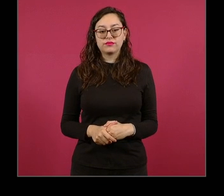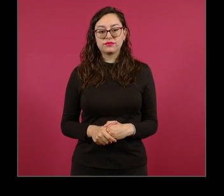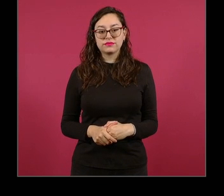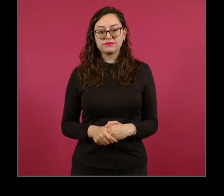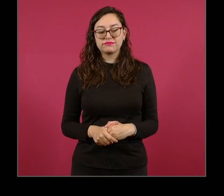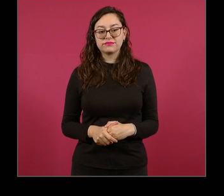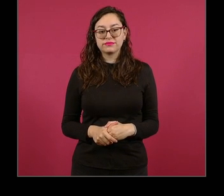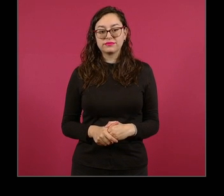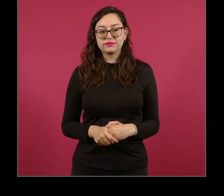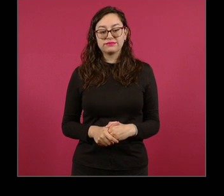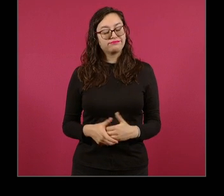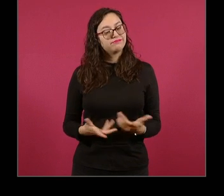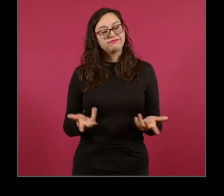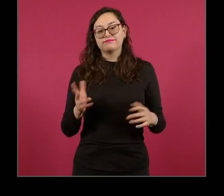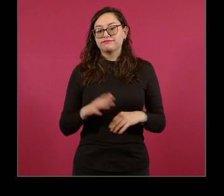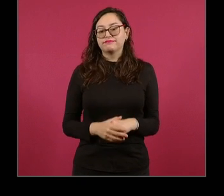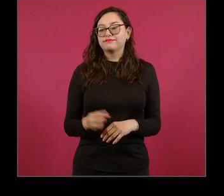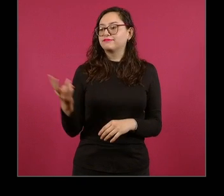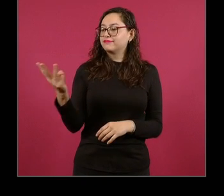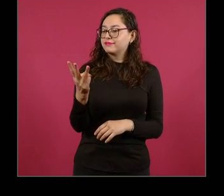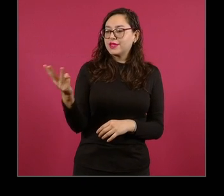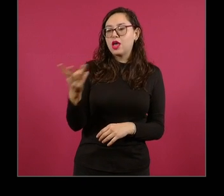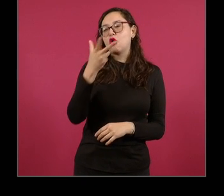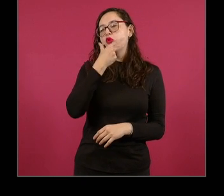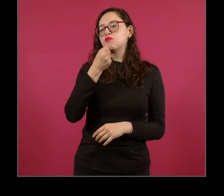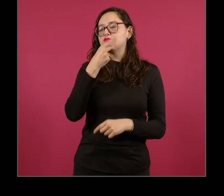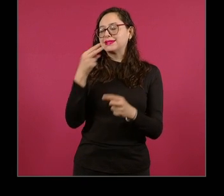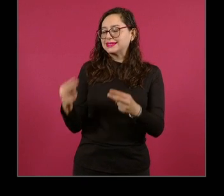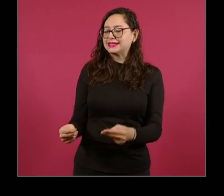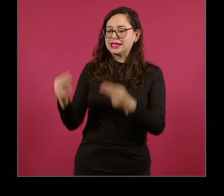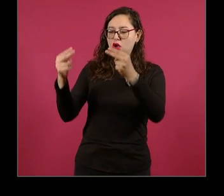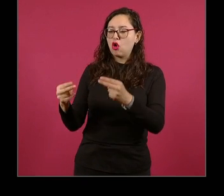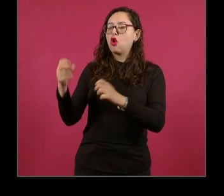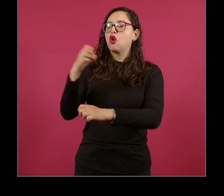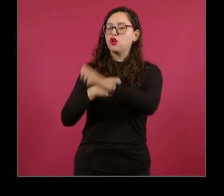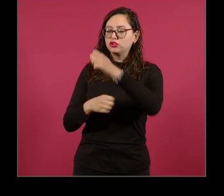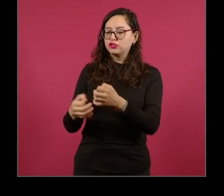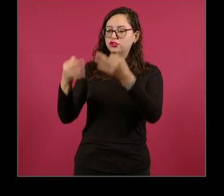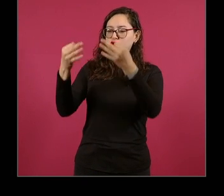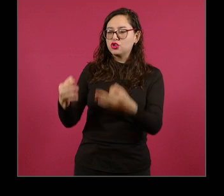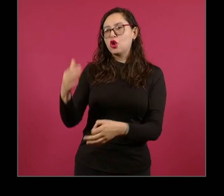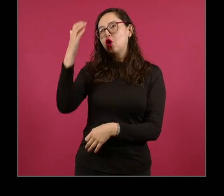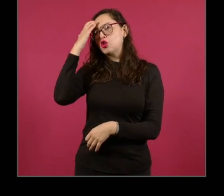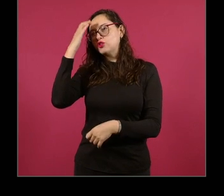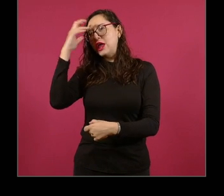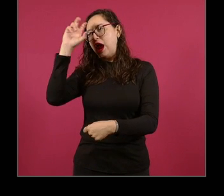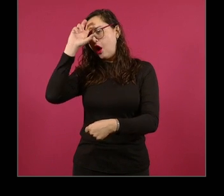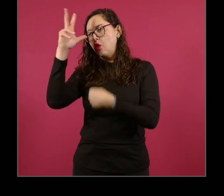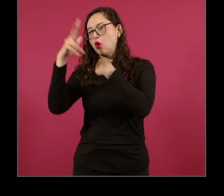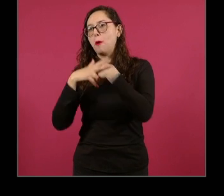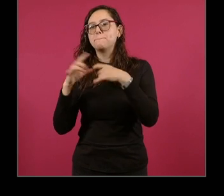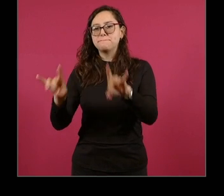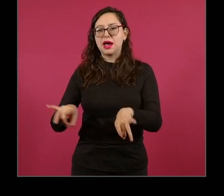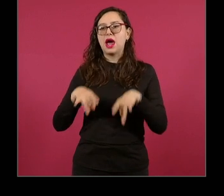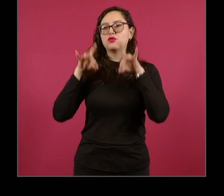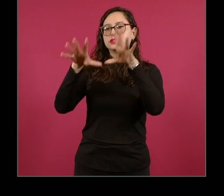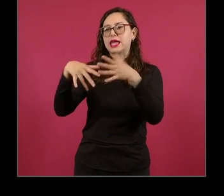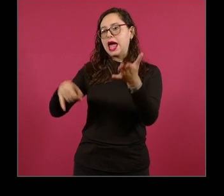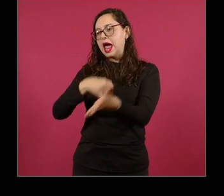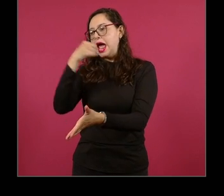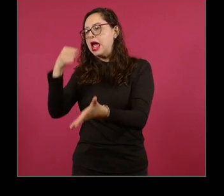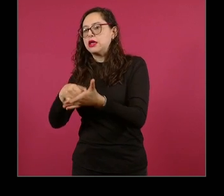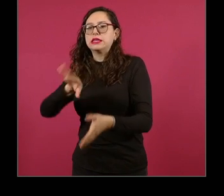Híjole. Qué como estos buenos hombres de negocios, ¿verdad? Conocen Europa, Australia, las Islas Caimán, Dublín,